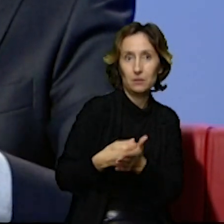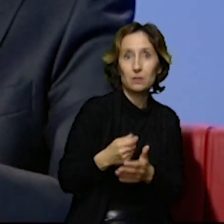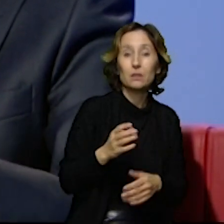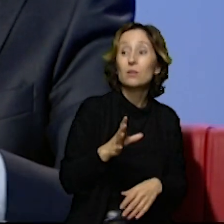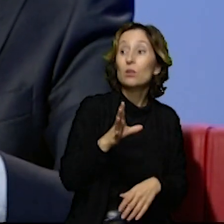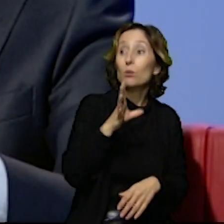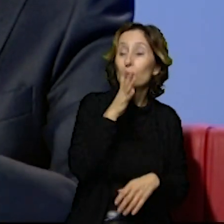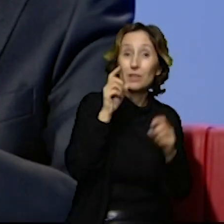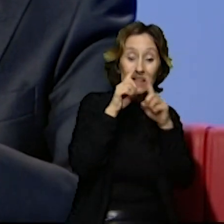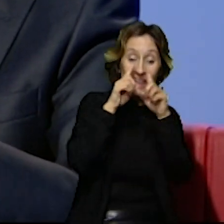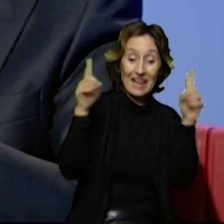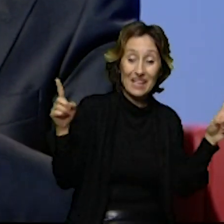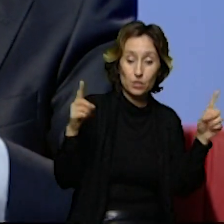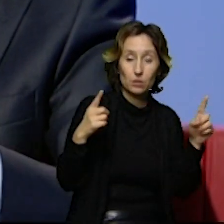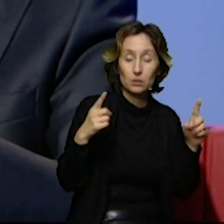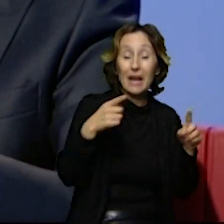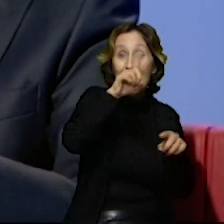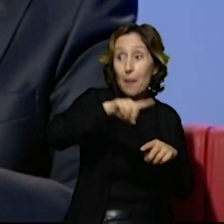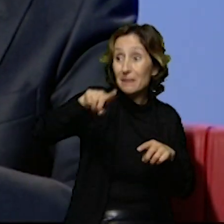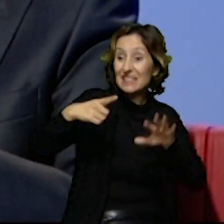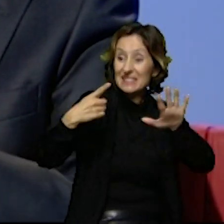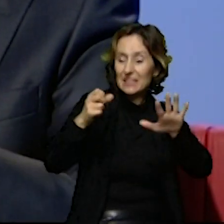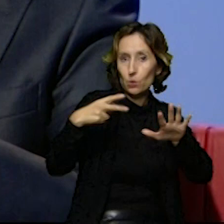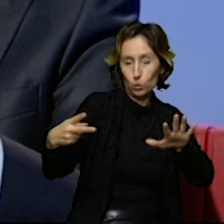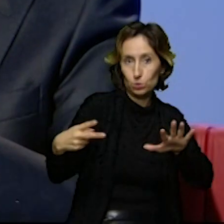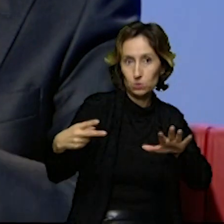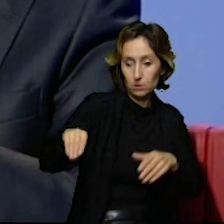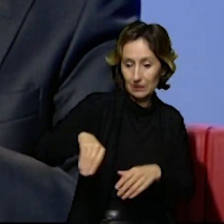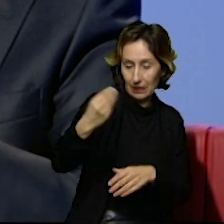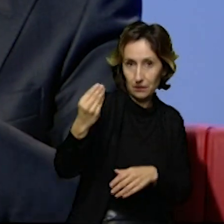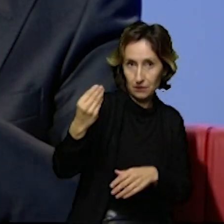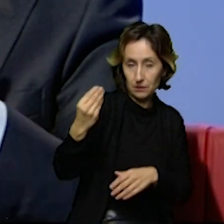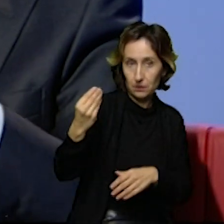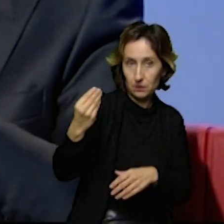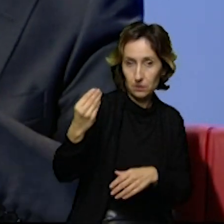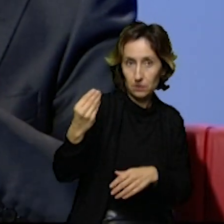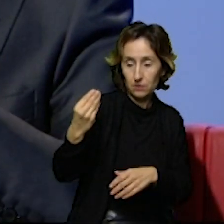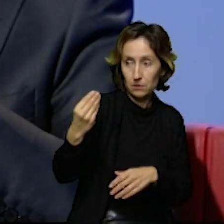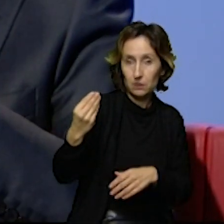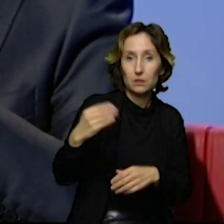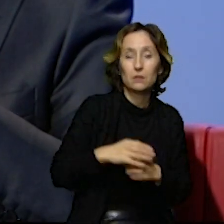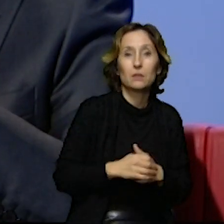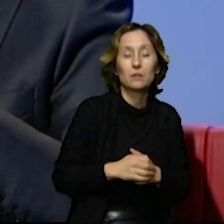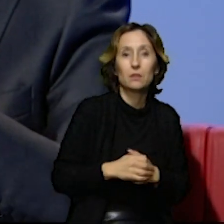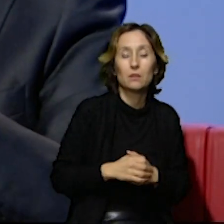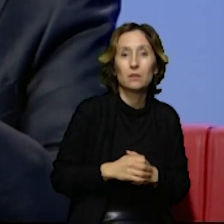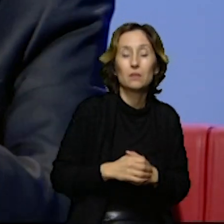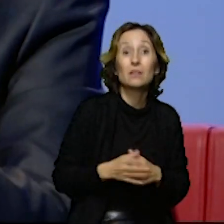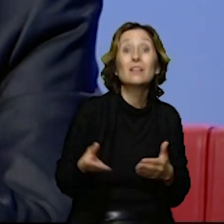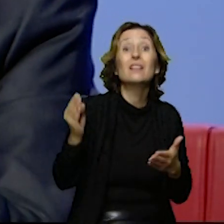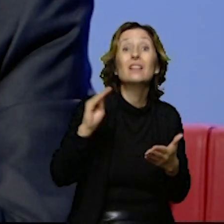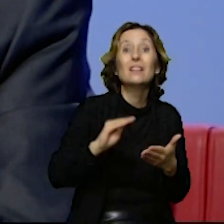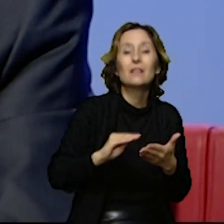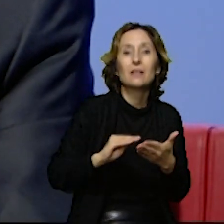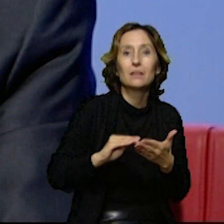6 euros al año, todo esto, al mes, esto... el pagar, el cobrar por tarjeta, y además el ingreso